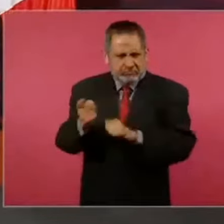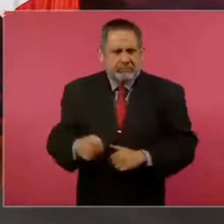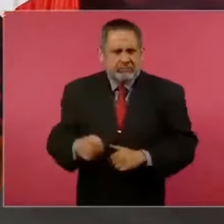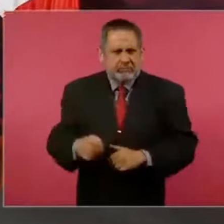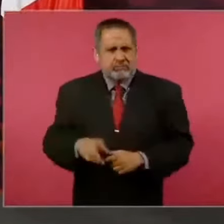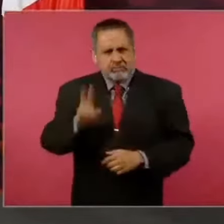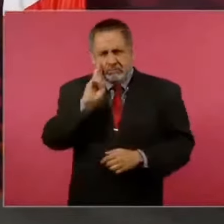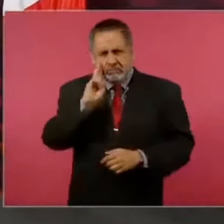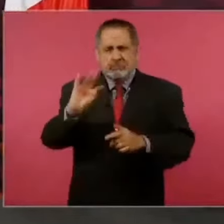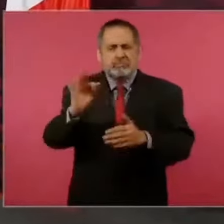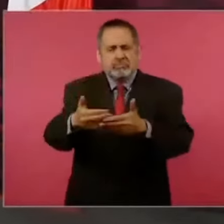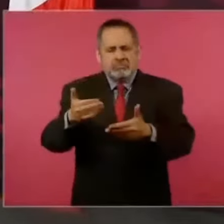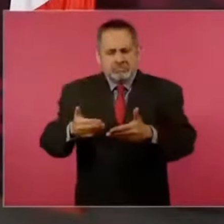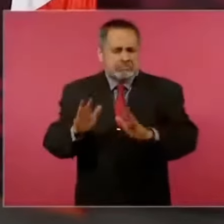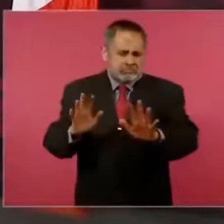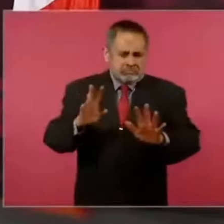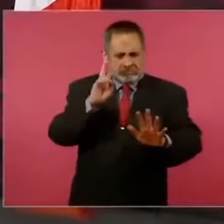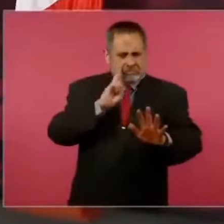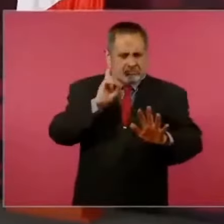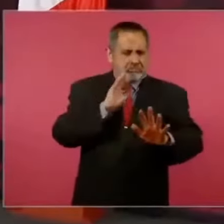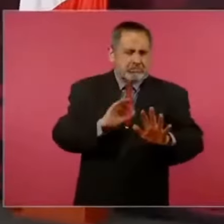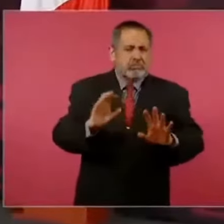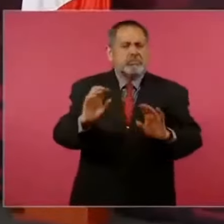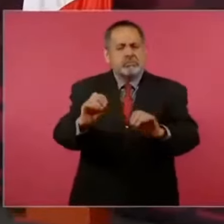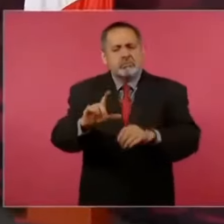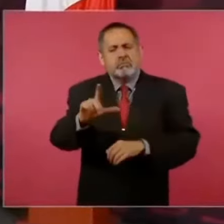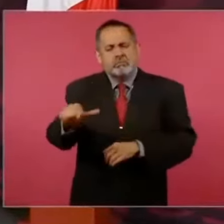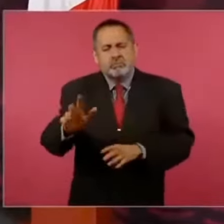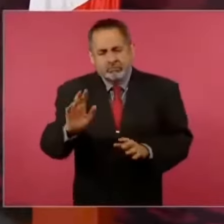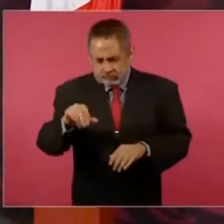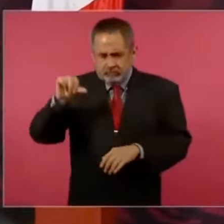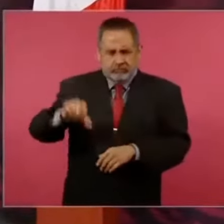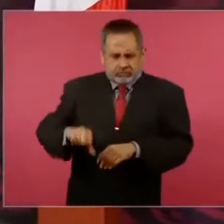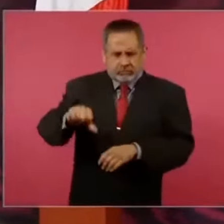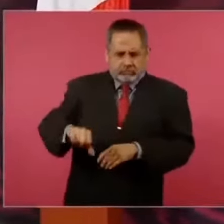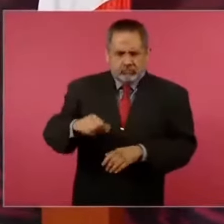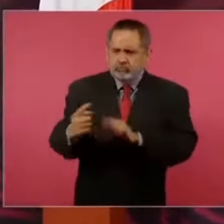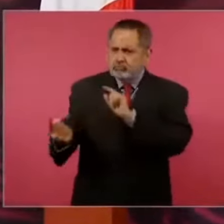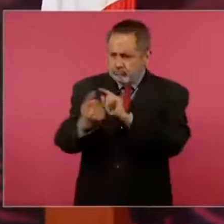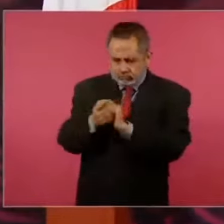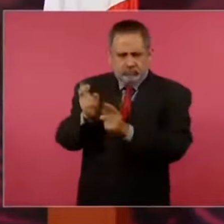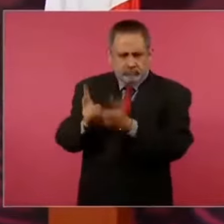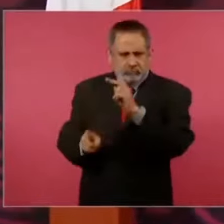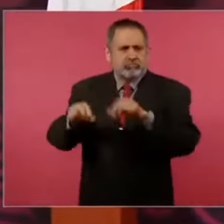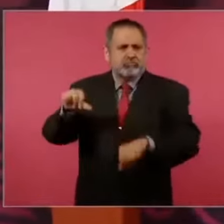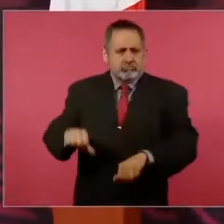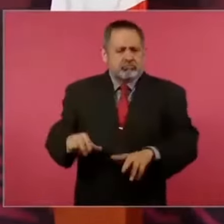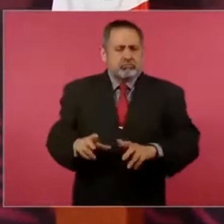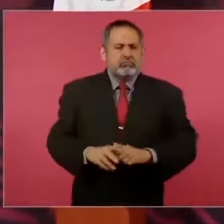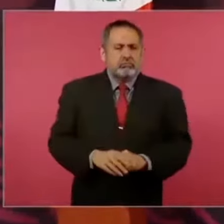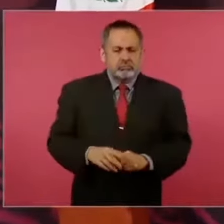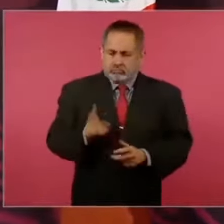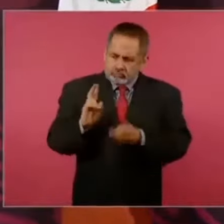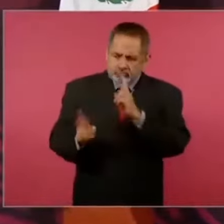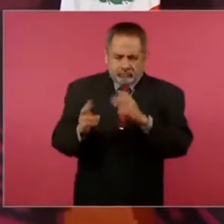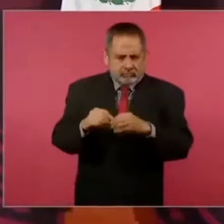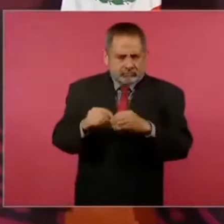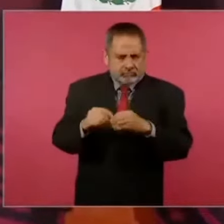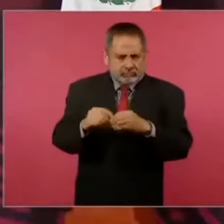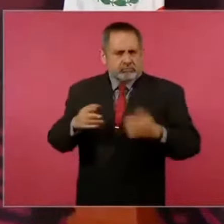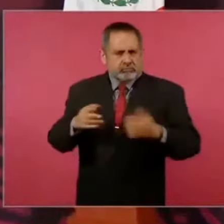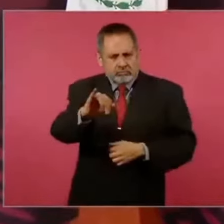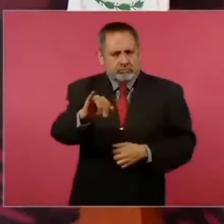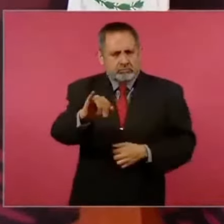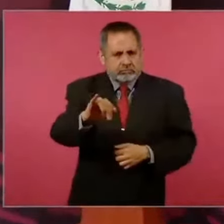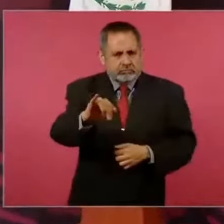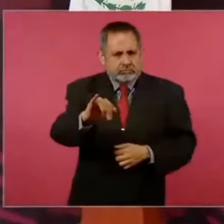Puede ser antes, o después. Pero sí nos vamos a hablar, o sea, sí